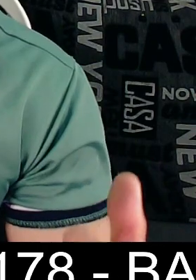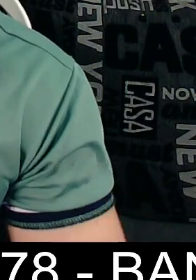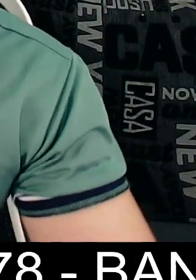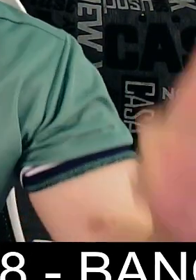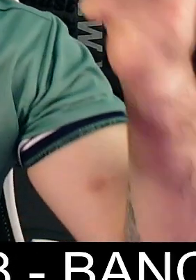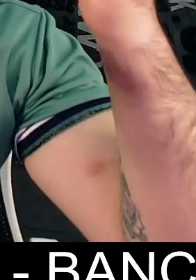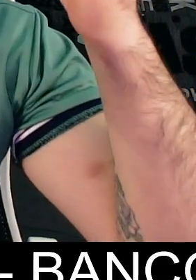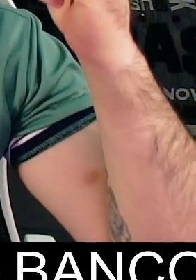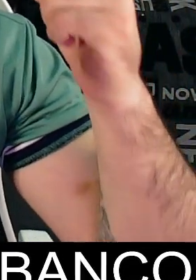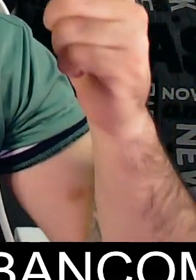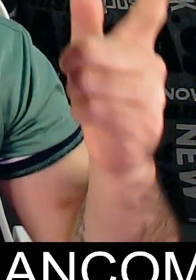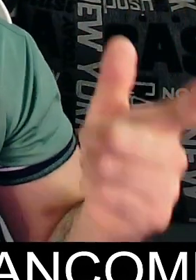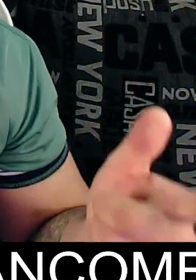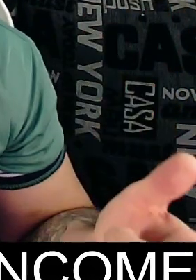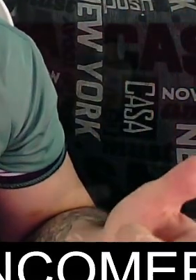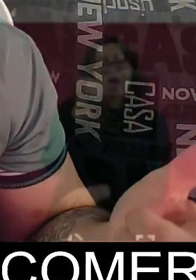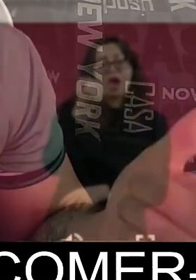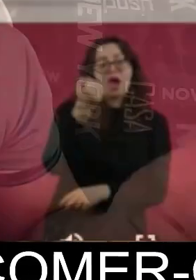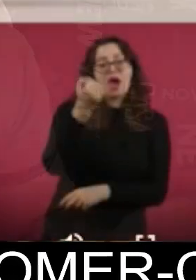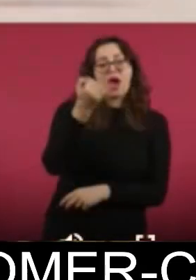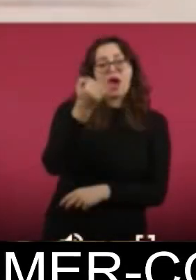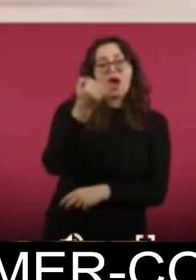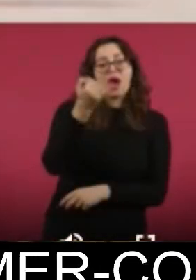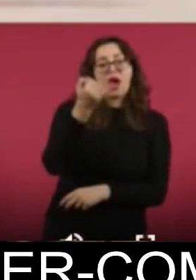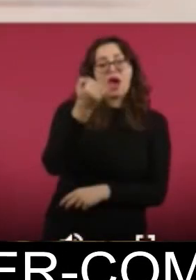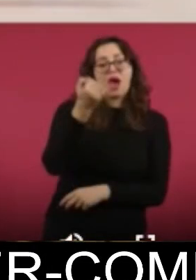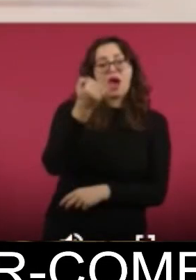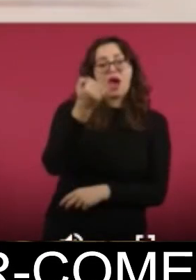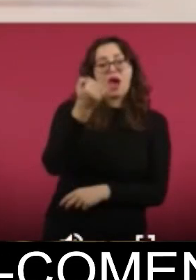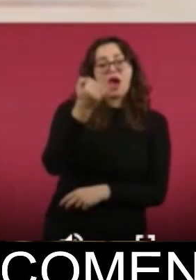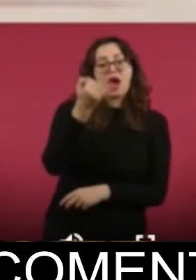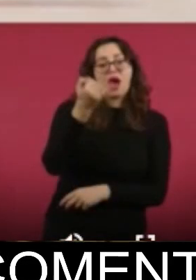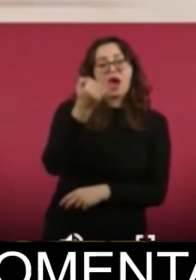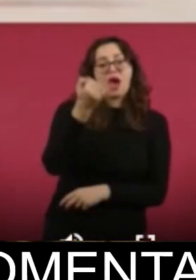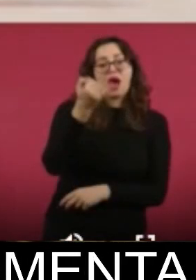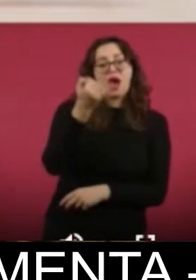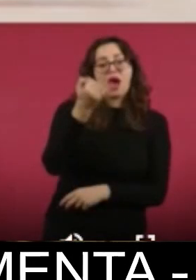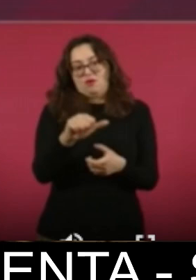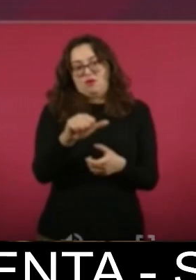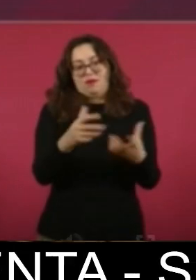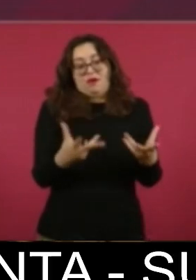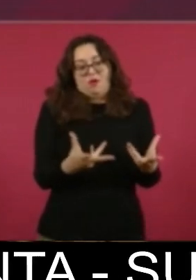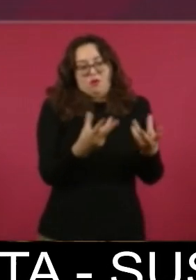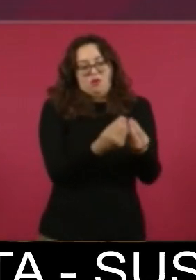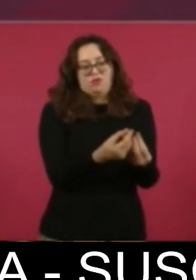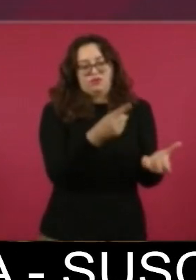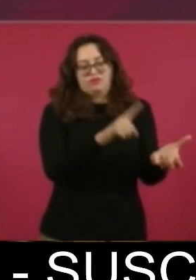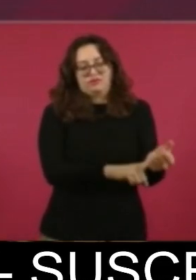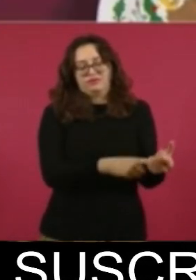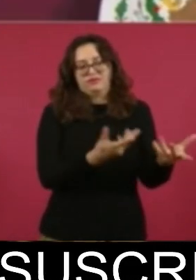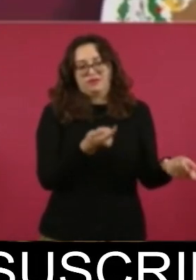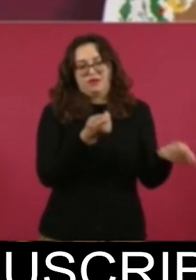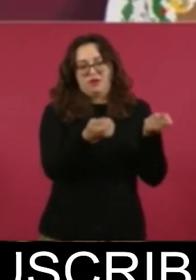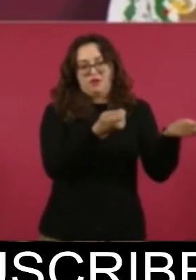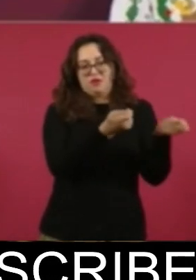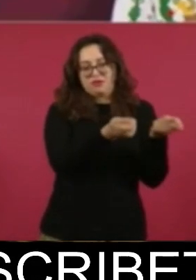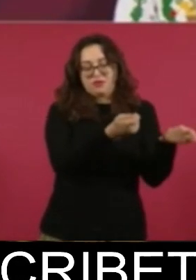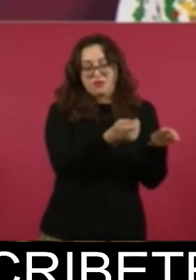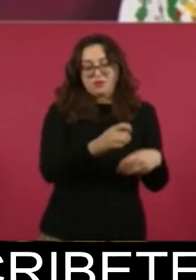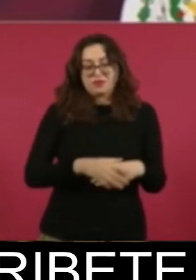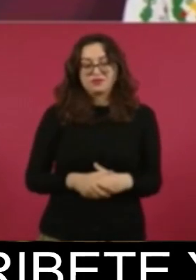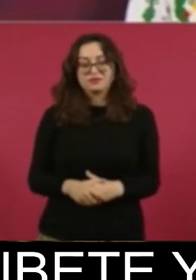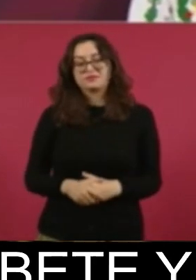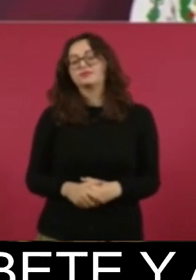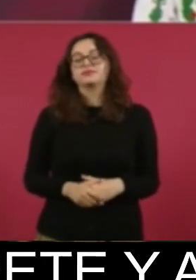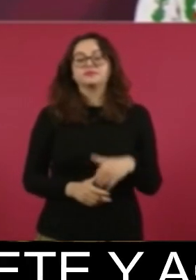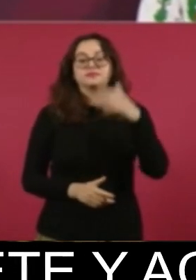de Nuevo León a lo que el presidente contesta y tú quién eres para andar hablando por Nuevo León es el gobernador que no